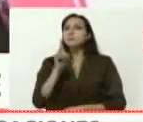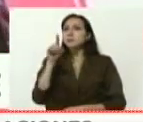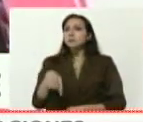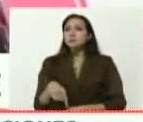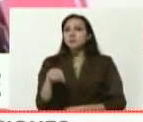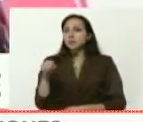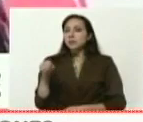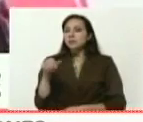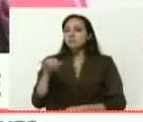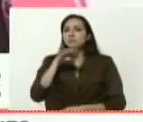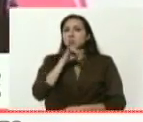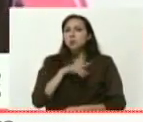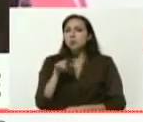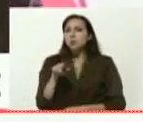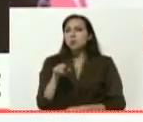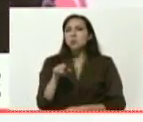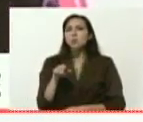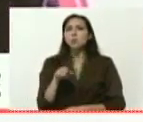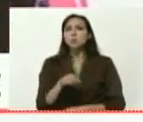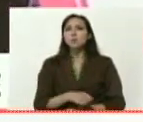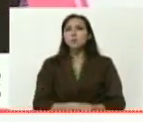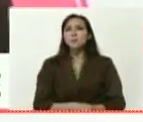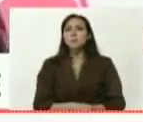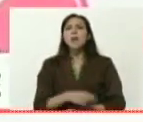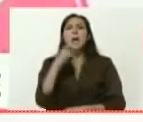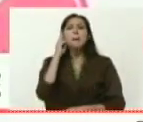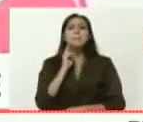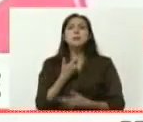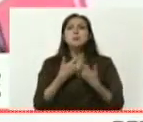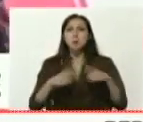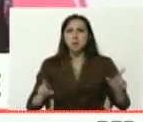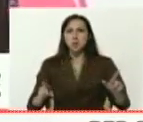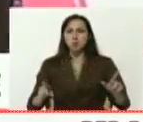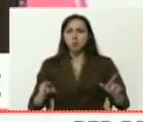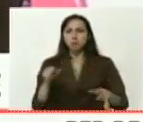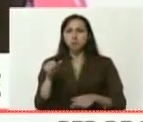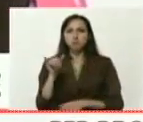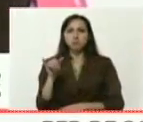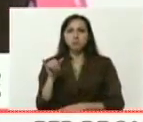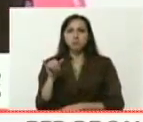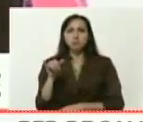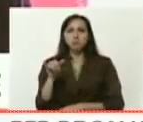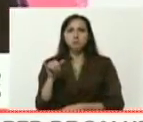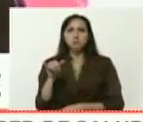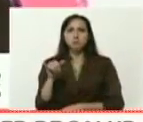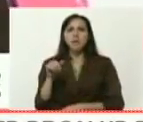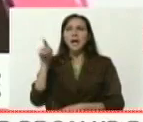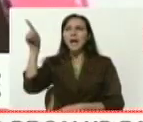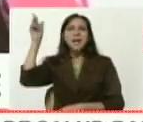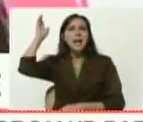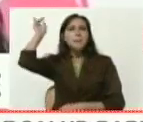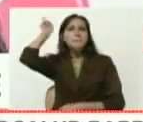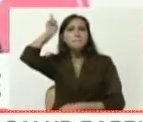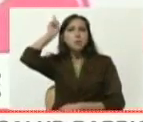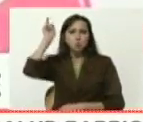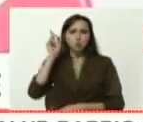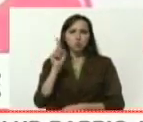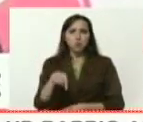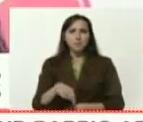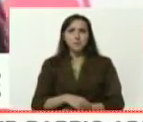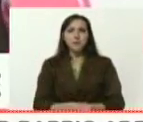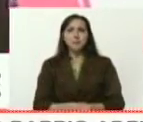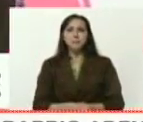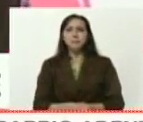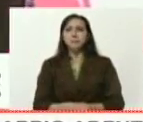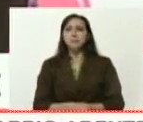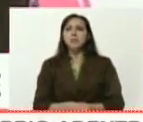en donde en Pativilca, el libertador, allá en el Alto Perú, cuando sin apoyo